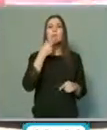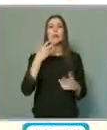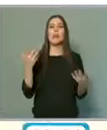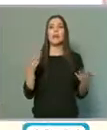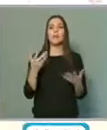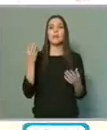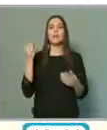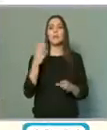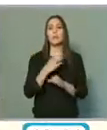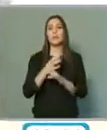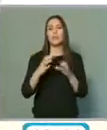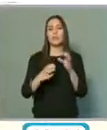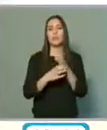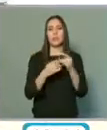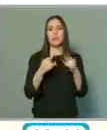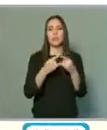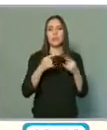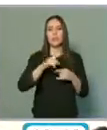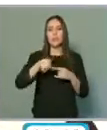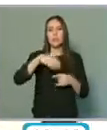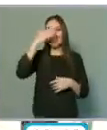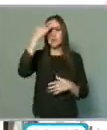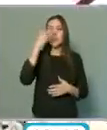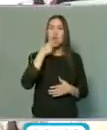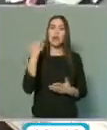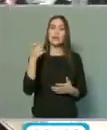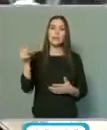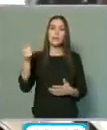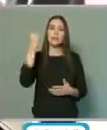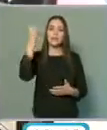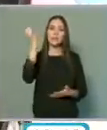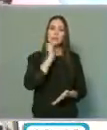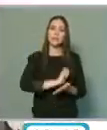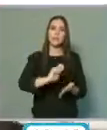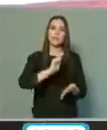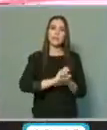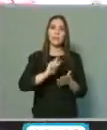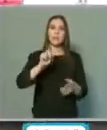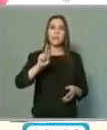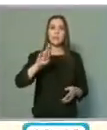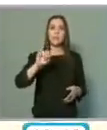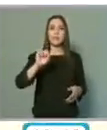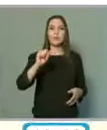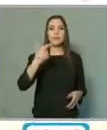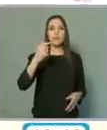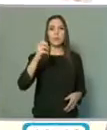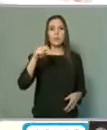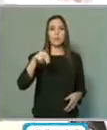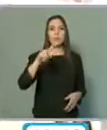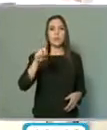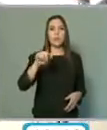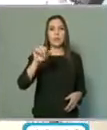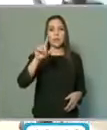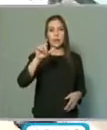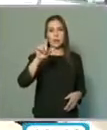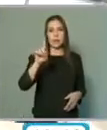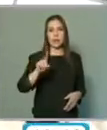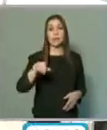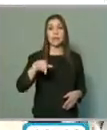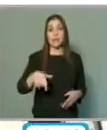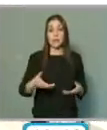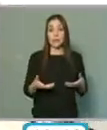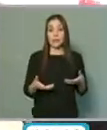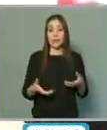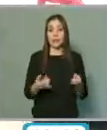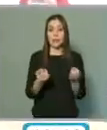simplemente las grandes leyendas que no sabemos, él las escribió, don Luis González Obregón. Pero ¿qué cree? En esta misma